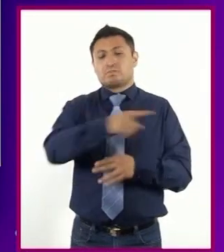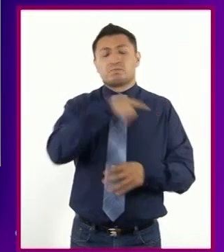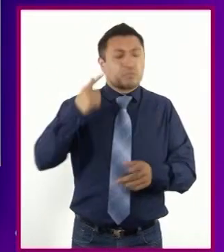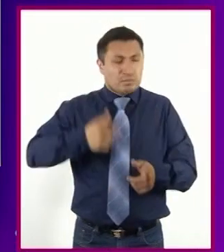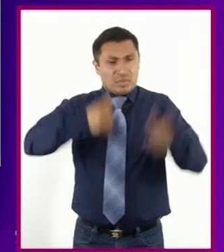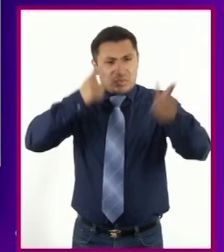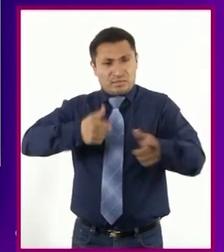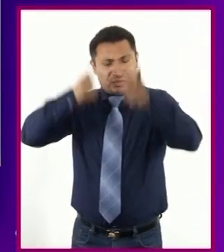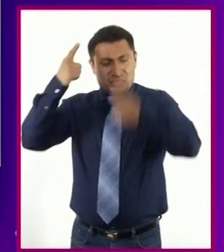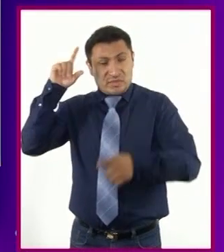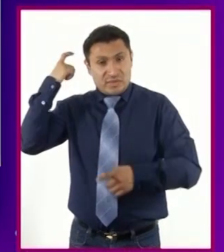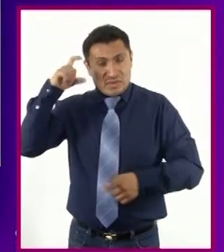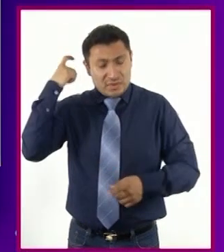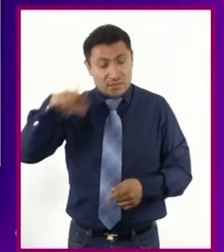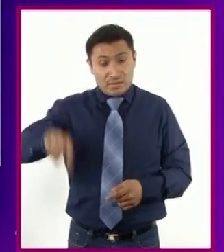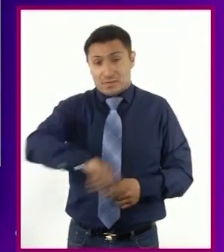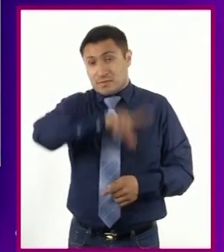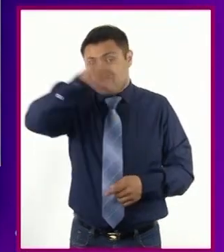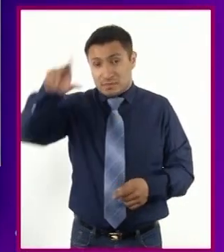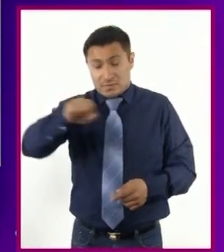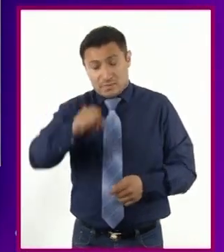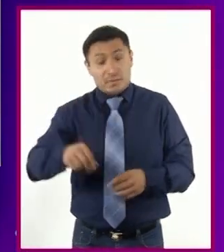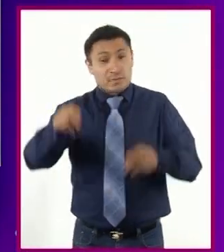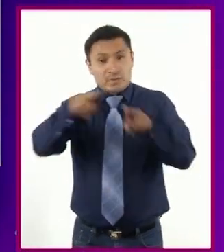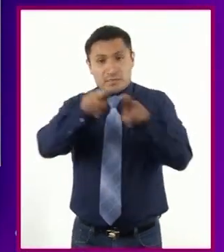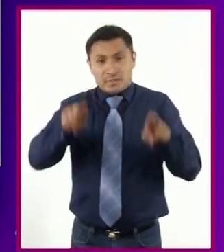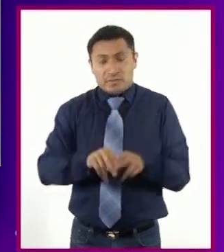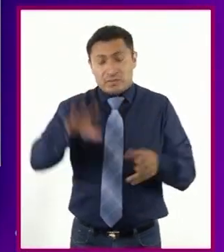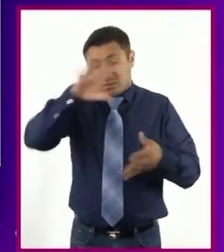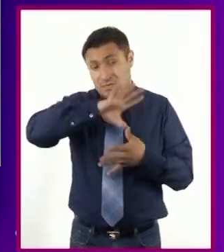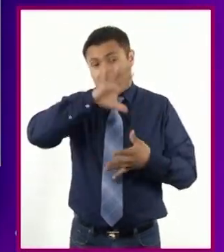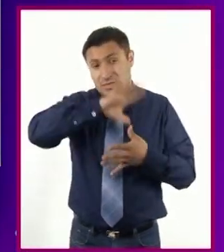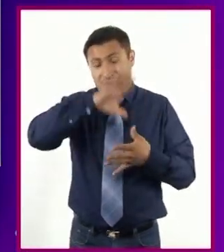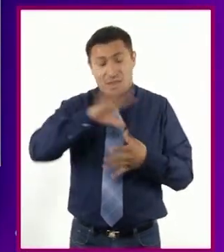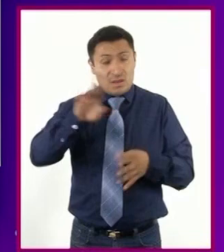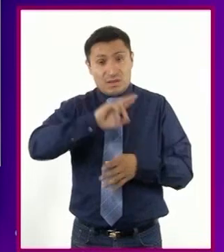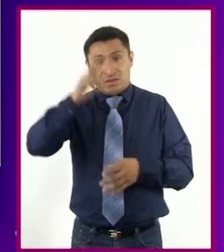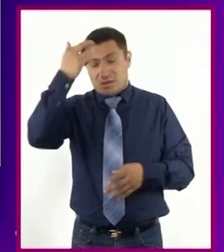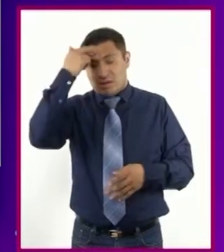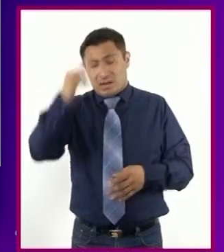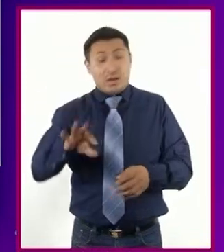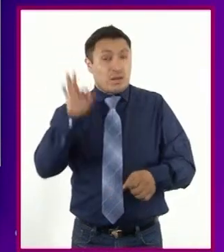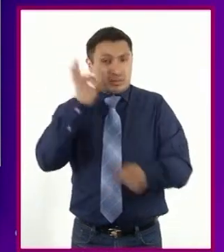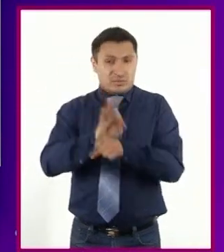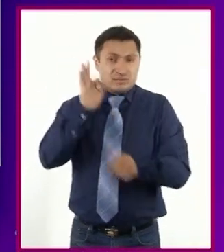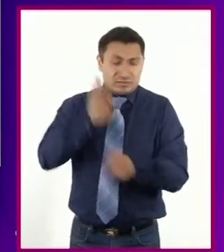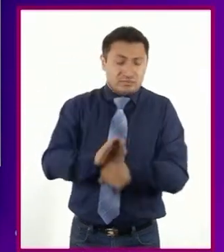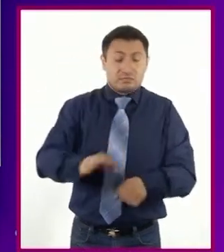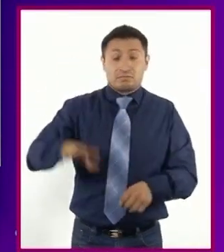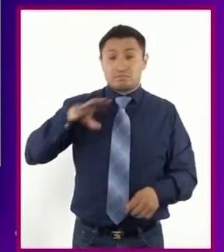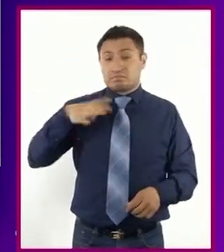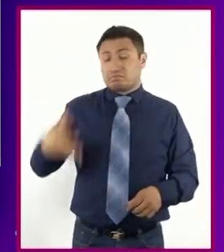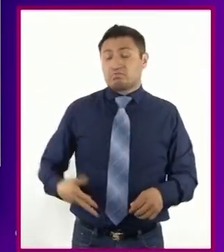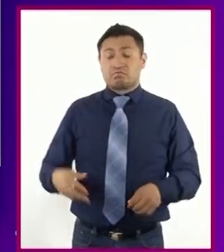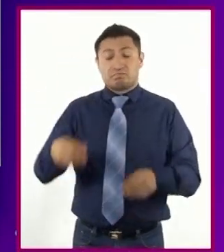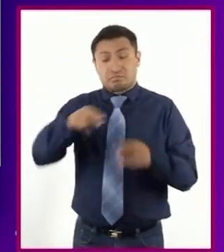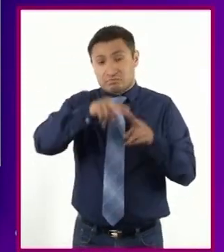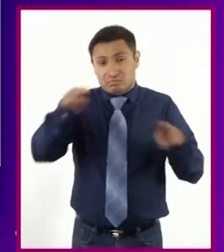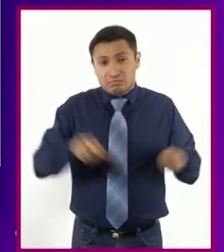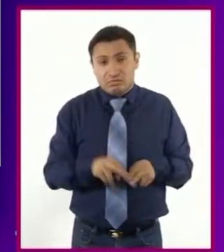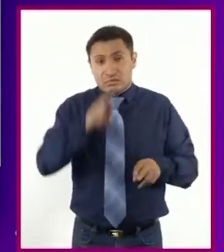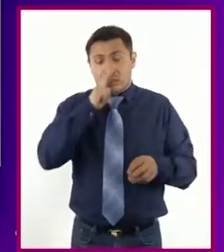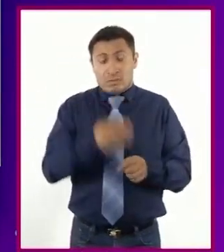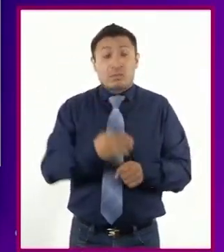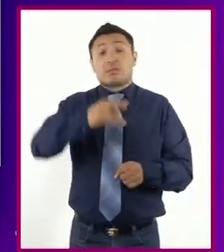en Querétaro. Posteriormente, varias naciones de América Latina reconocieron la defensa de la soberanía nacional a cargo de